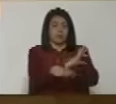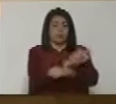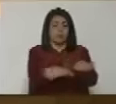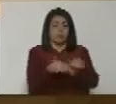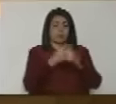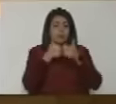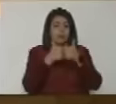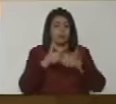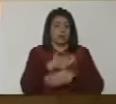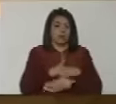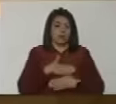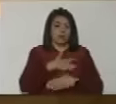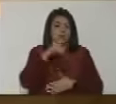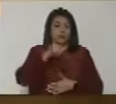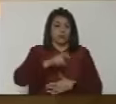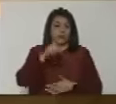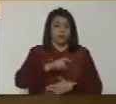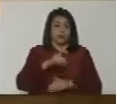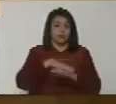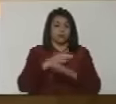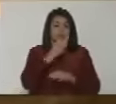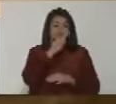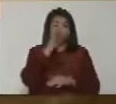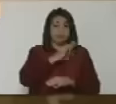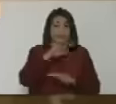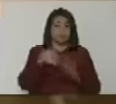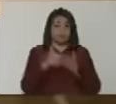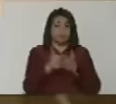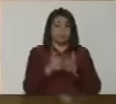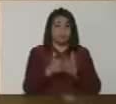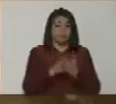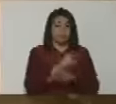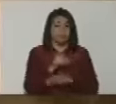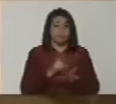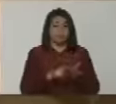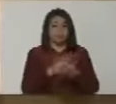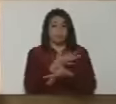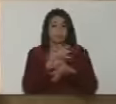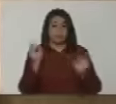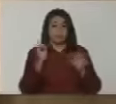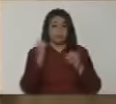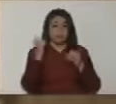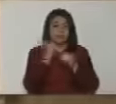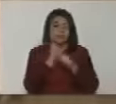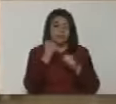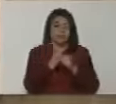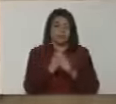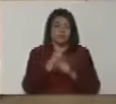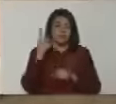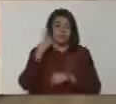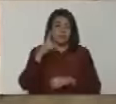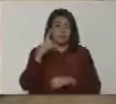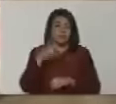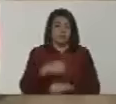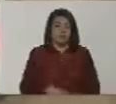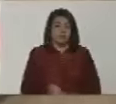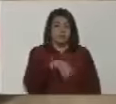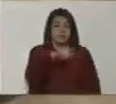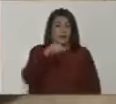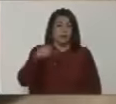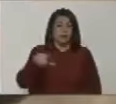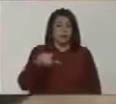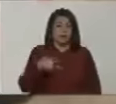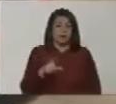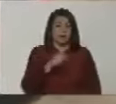el bienestar social y las garantías para el pleno y efectivo ejercicio de los derechos de las